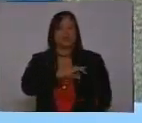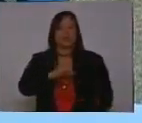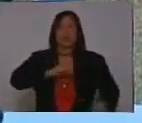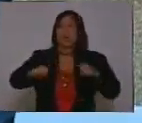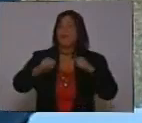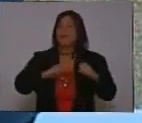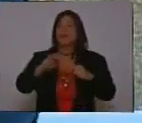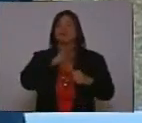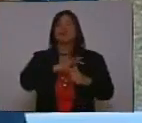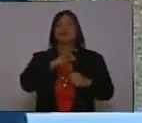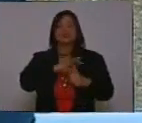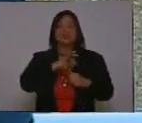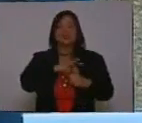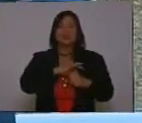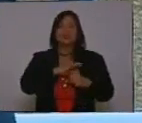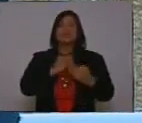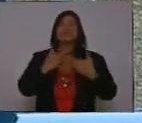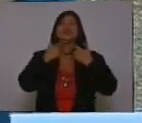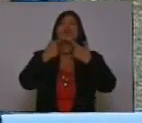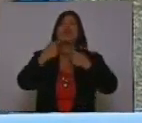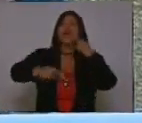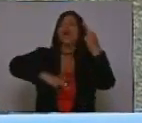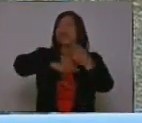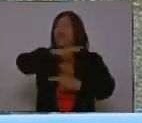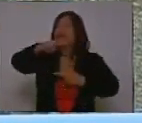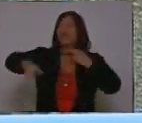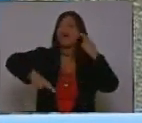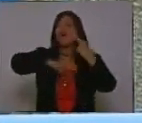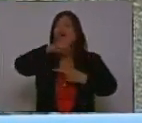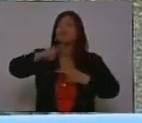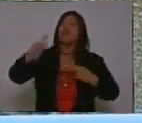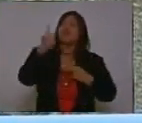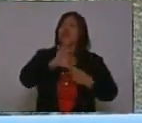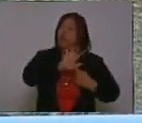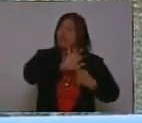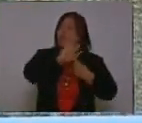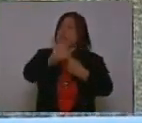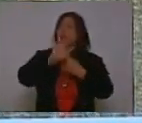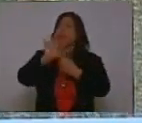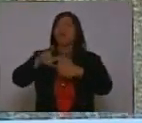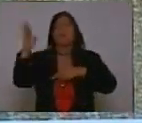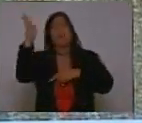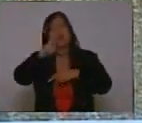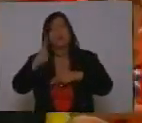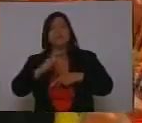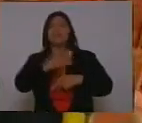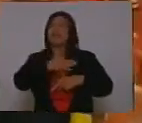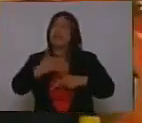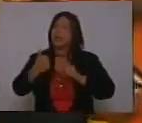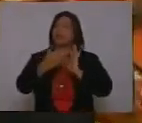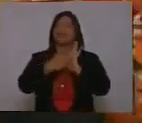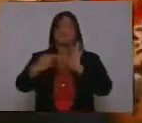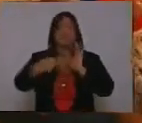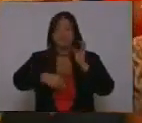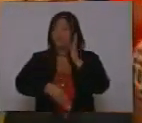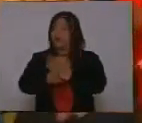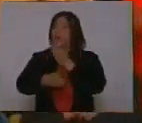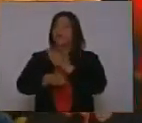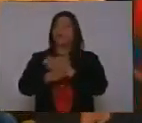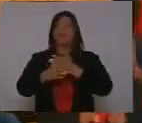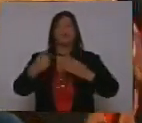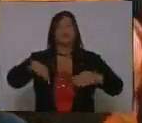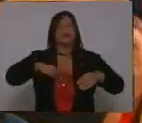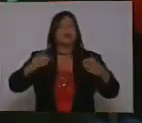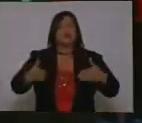movimientos sociales que van a transmitir la revolución de Venezuela para Brasil. Vamos transmitir, entonces nosotros somos